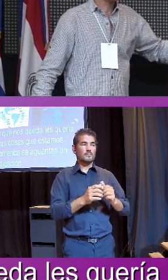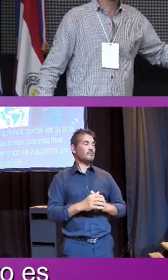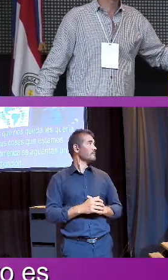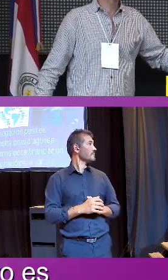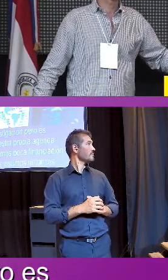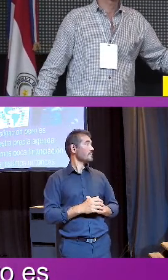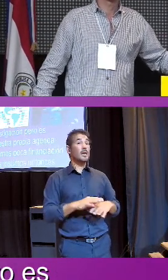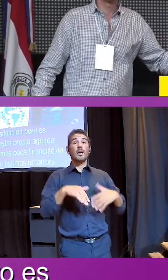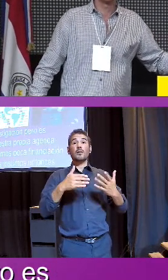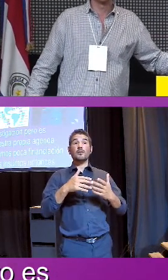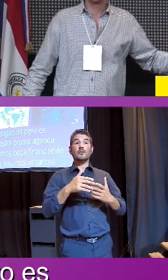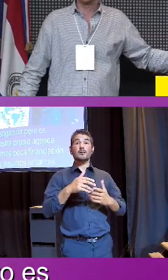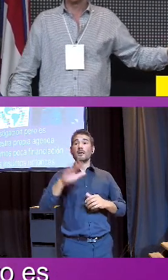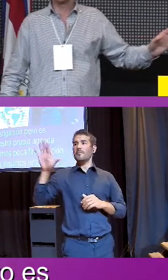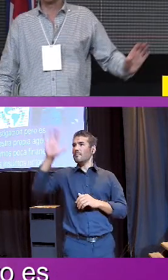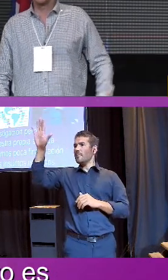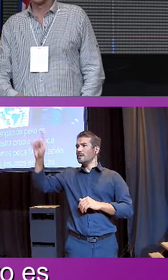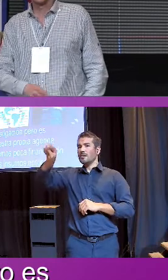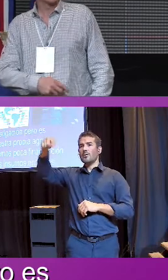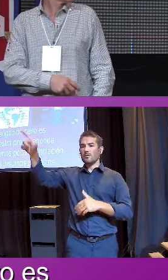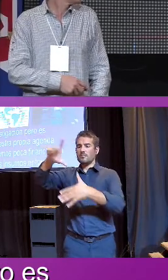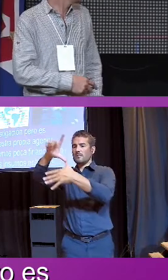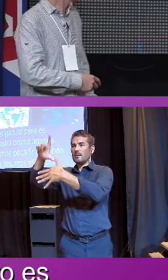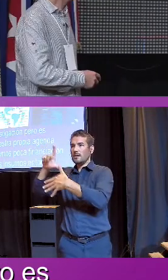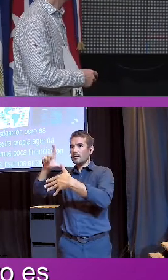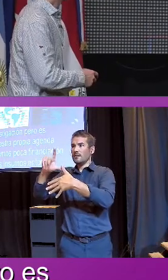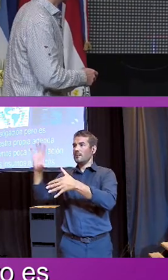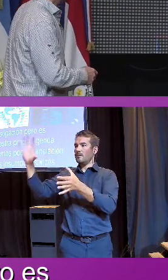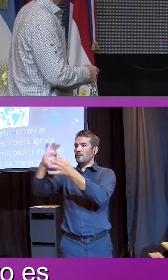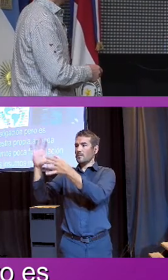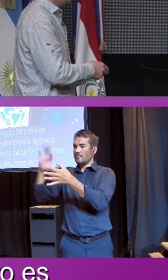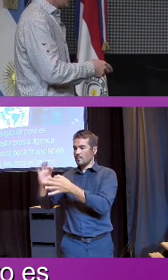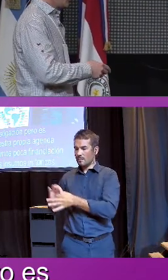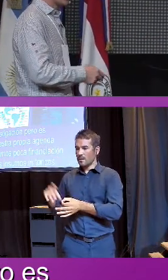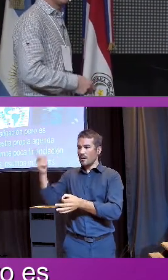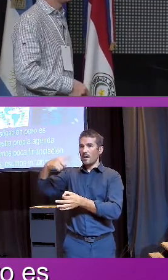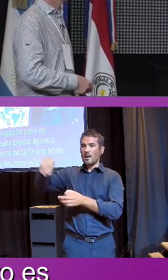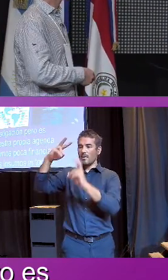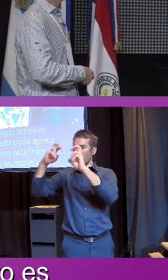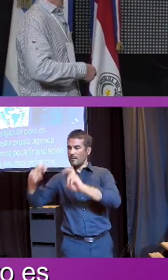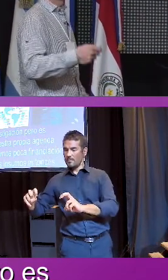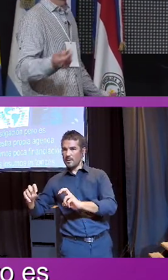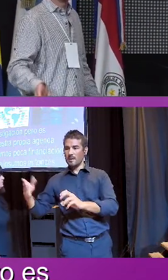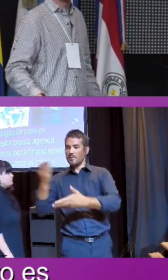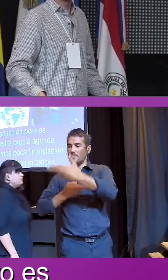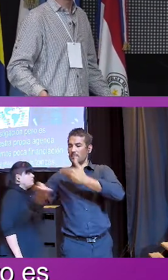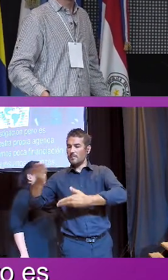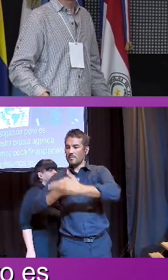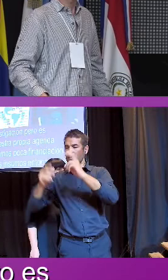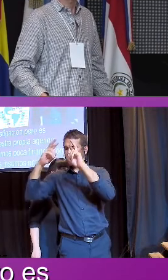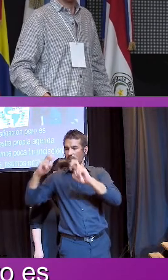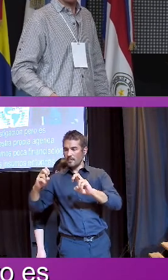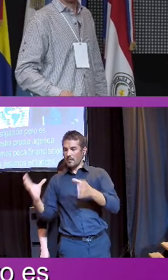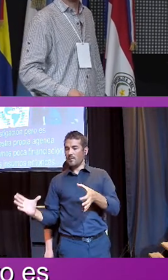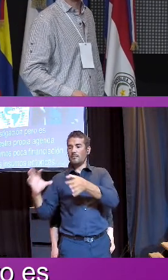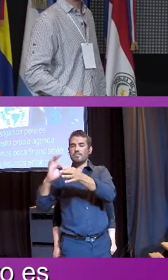lo que hicimos fue juntarnos con otros países de Latinoamérica, investigadores de otros países. Lo que queremos saber es más qué necesidades